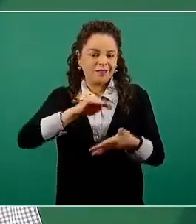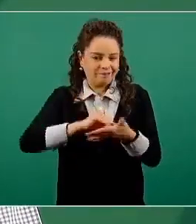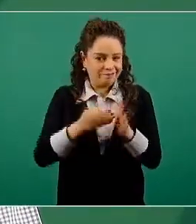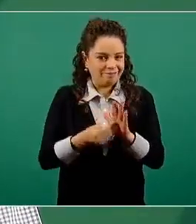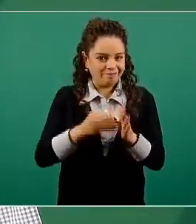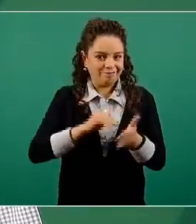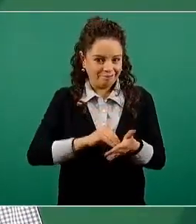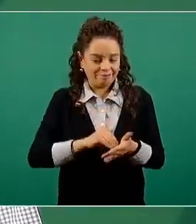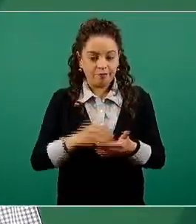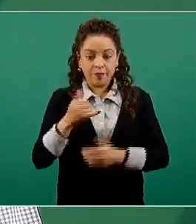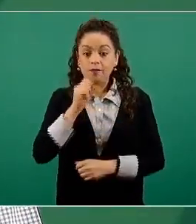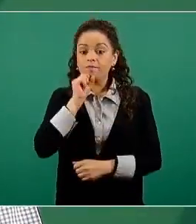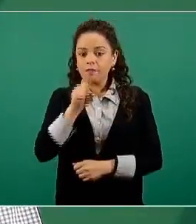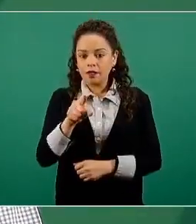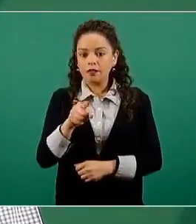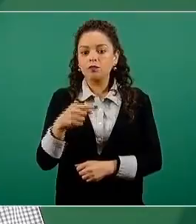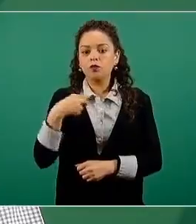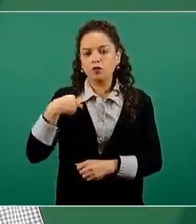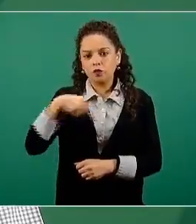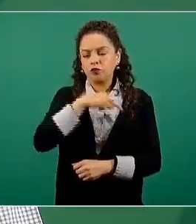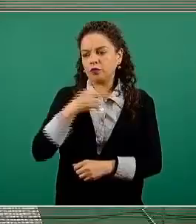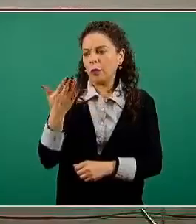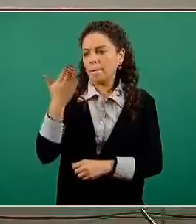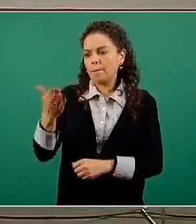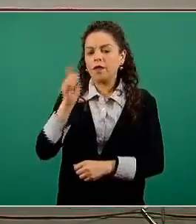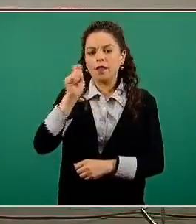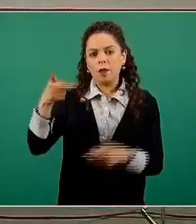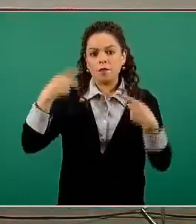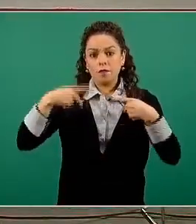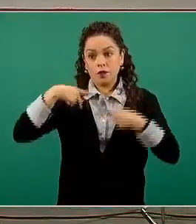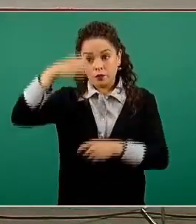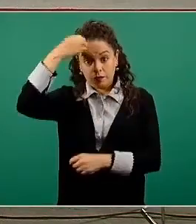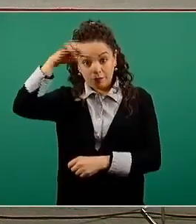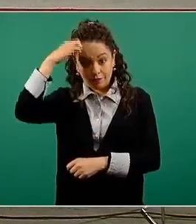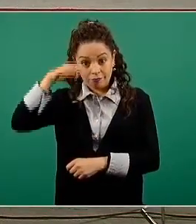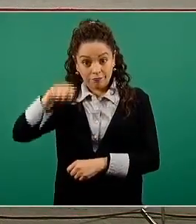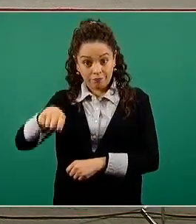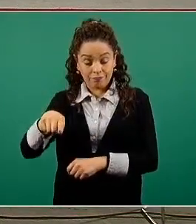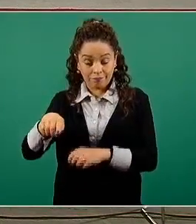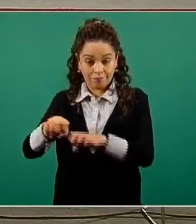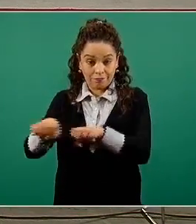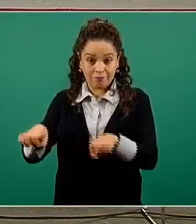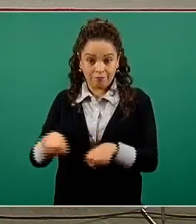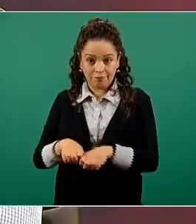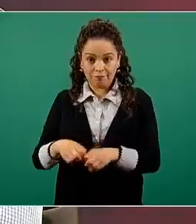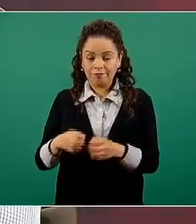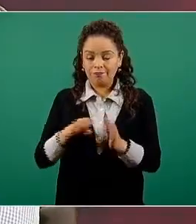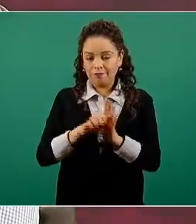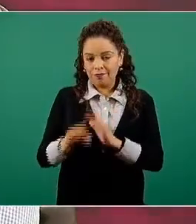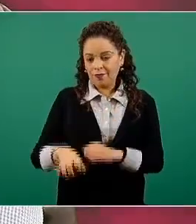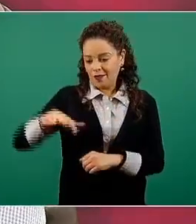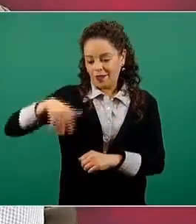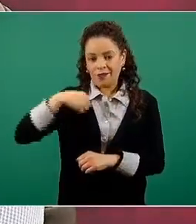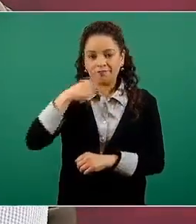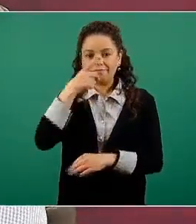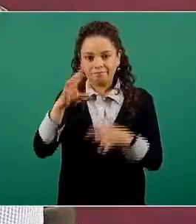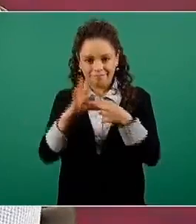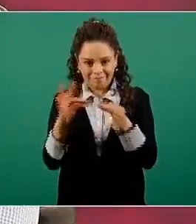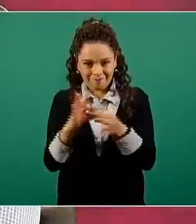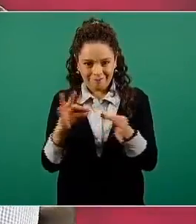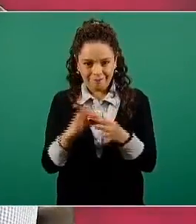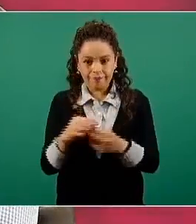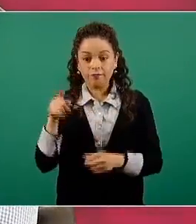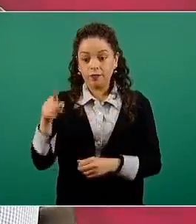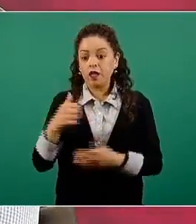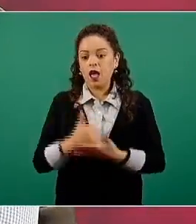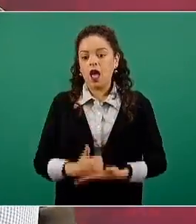lógicamente, también a pedirle a los grupos de expertos y especialistas en la materia, como los que acabo de nombrar, que